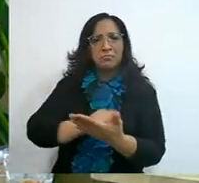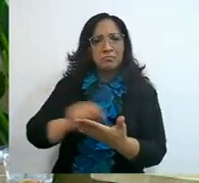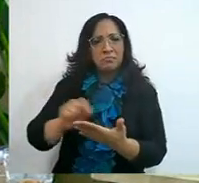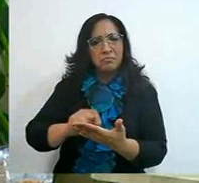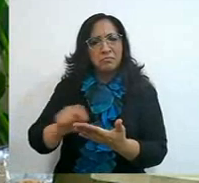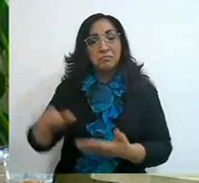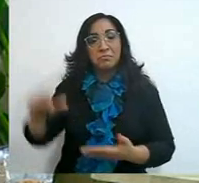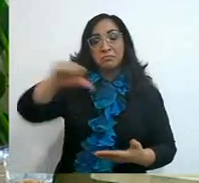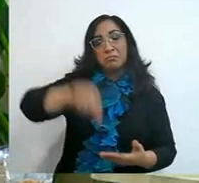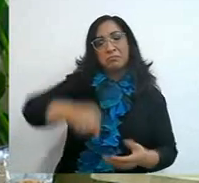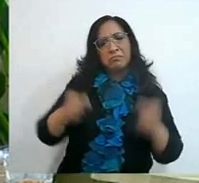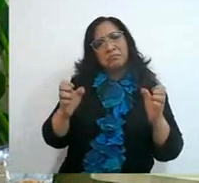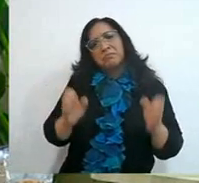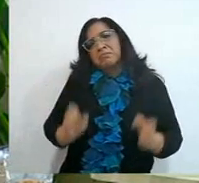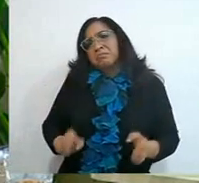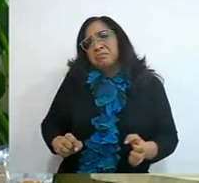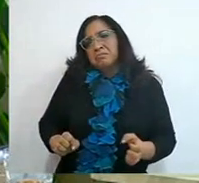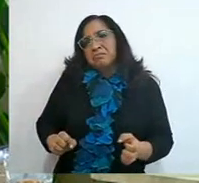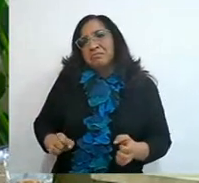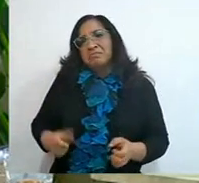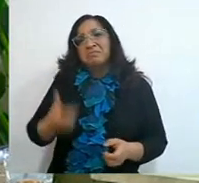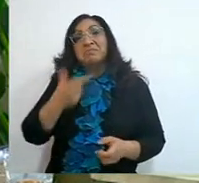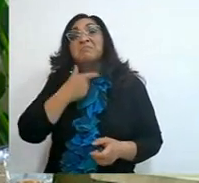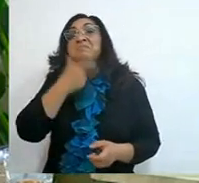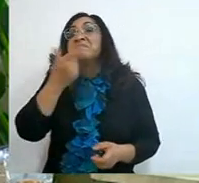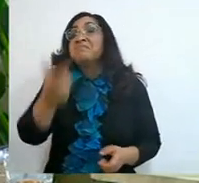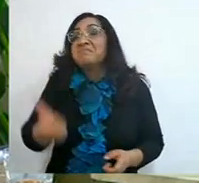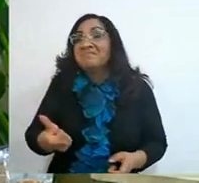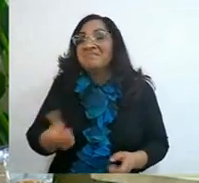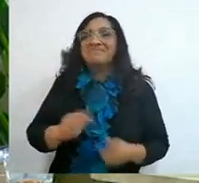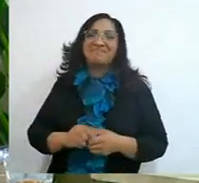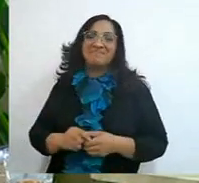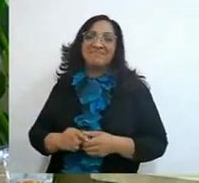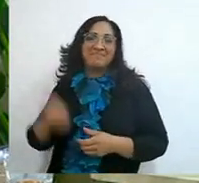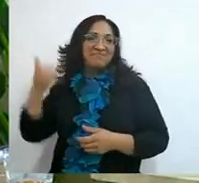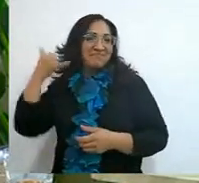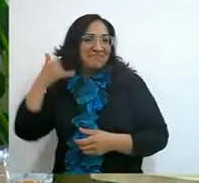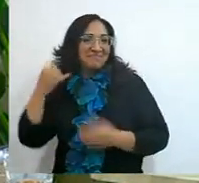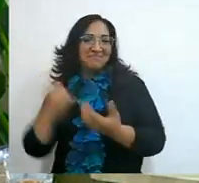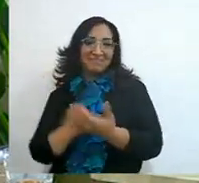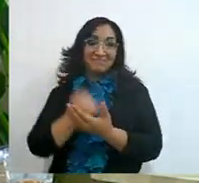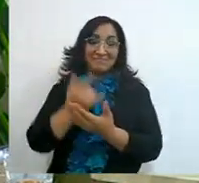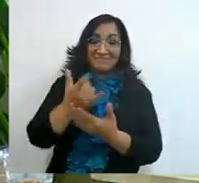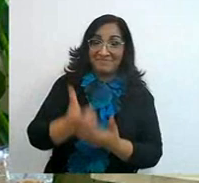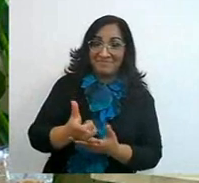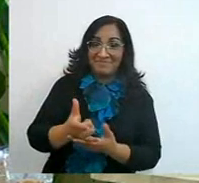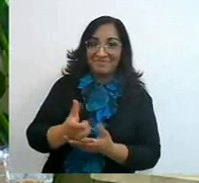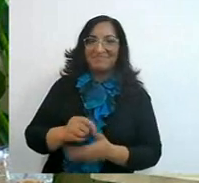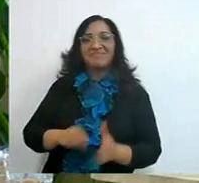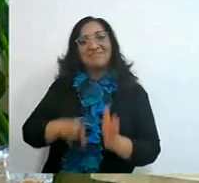si hoy estamos muy modernos, pues le graba todo, ¿verdad? Saca su telefonito y graba todo.